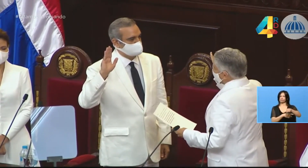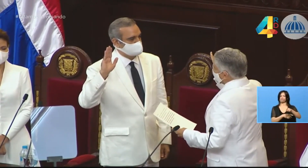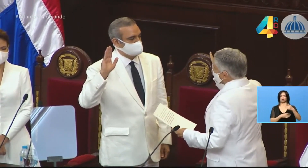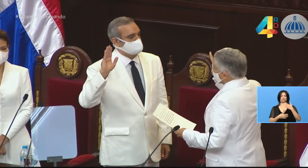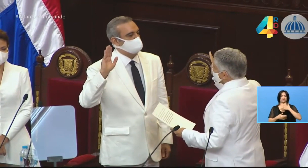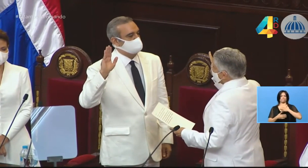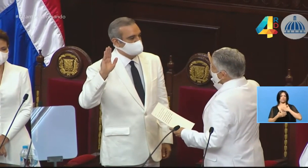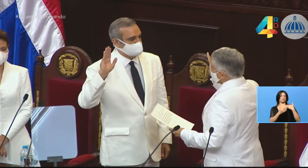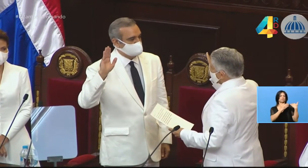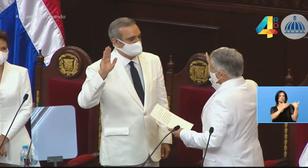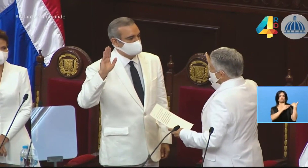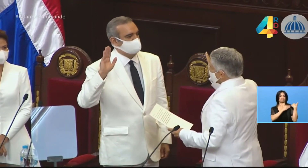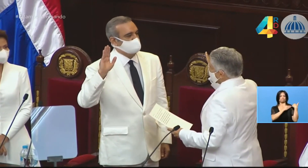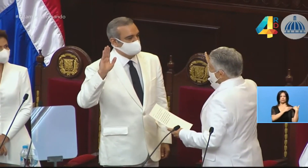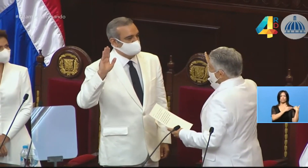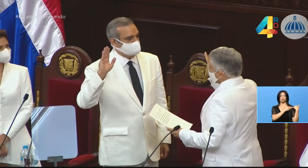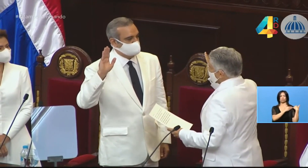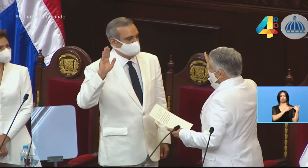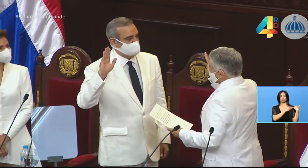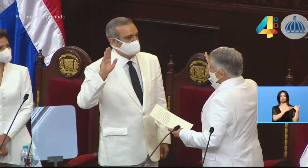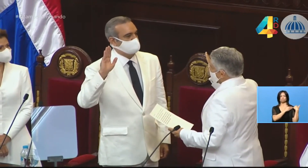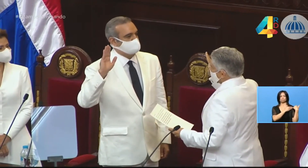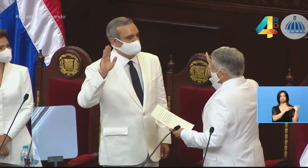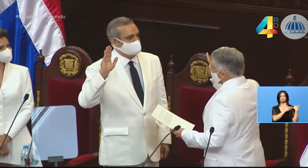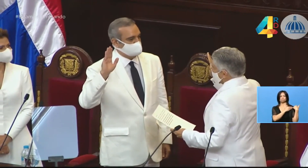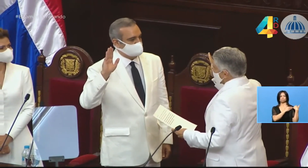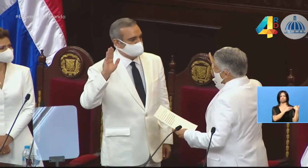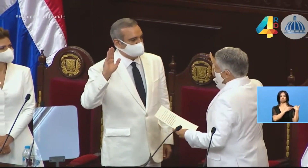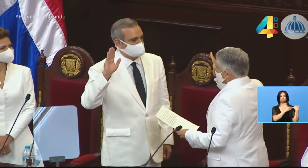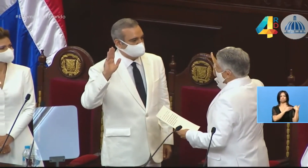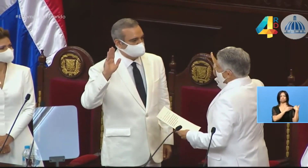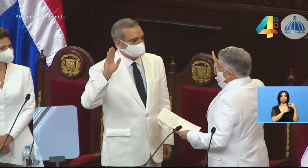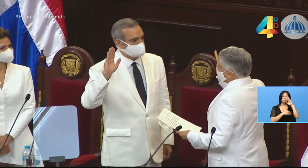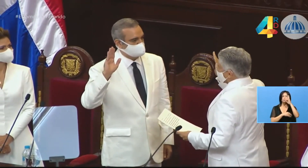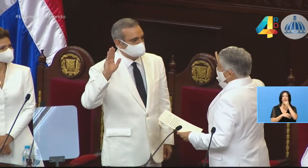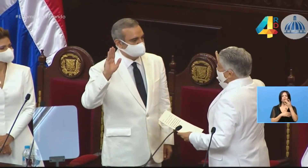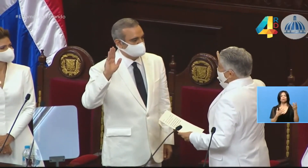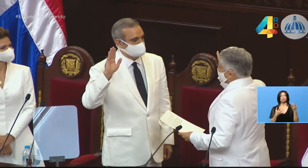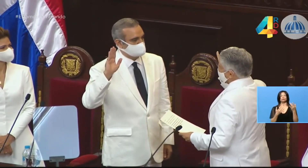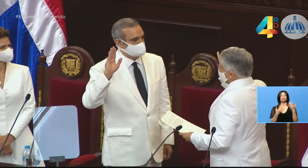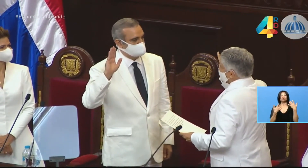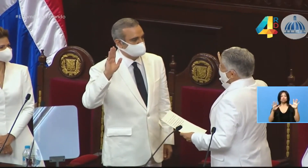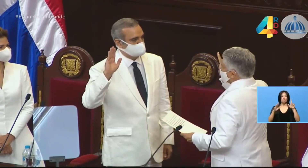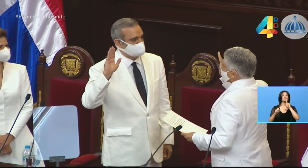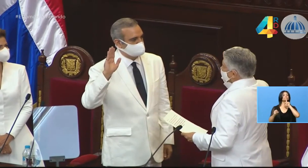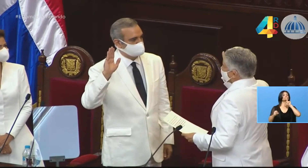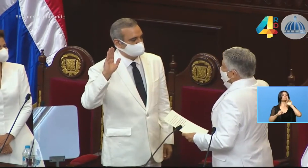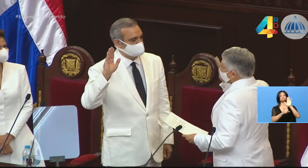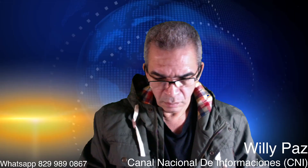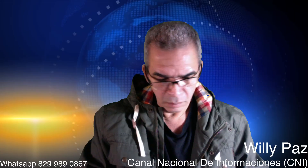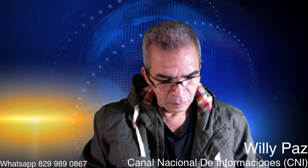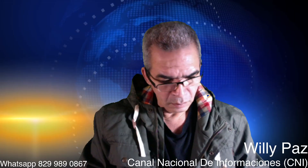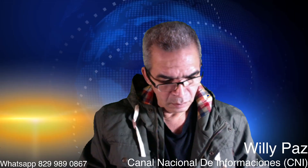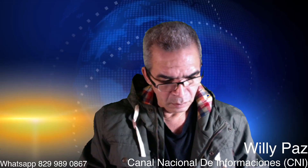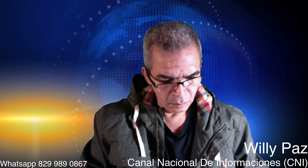cargo. Y cumplir fielmente los deberes de mi cargo. Queda usted juramentado como